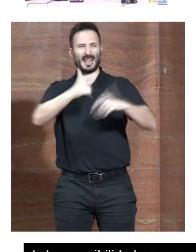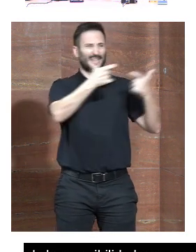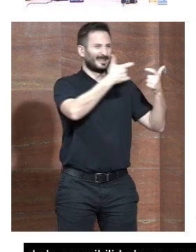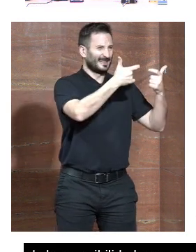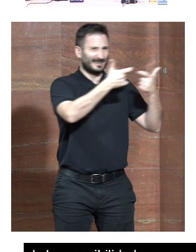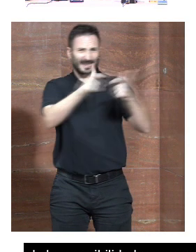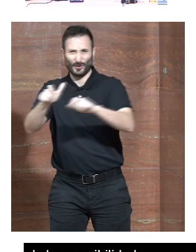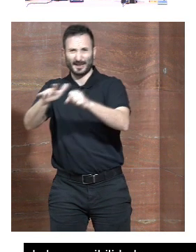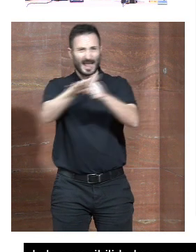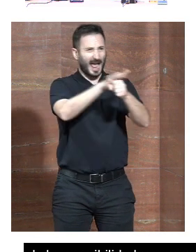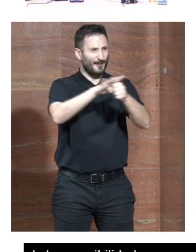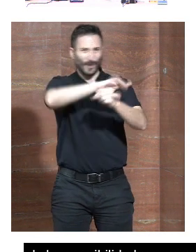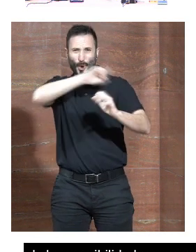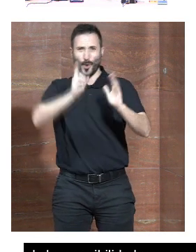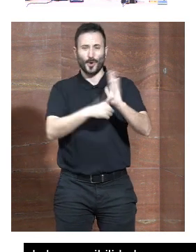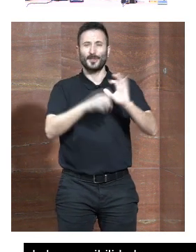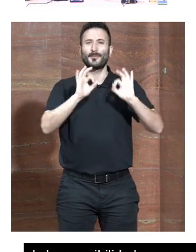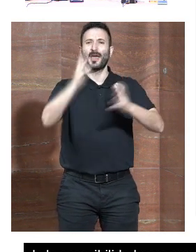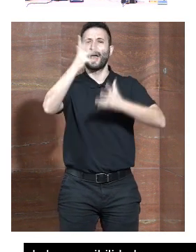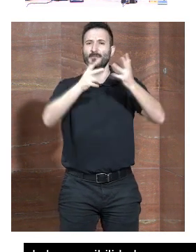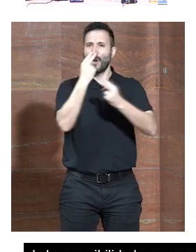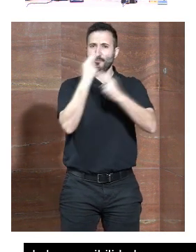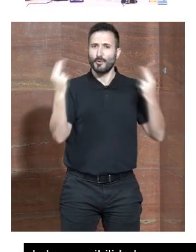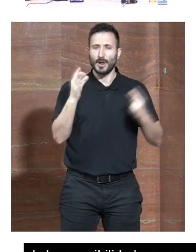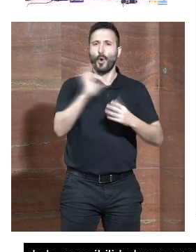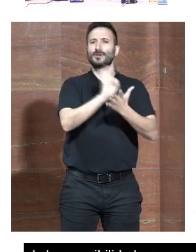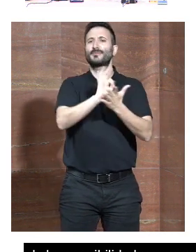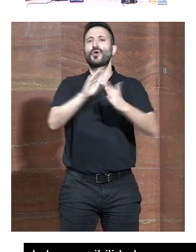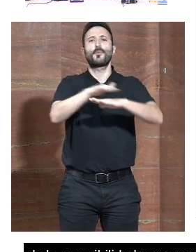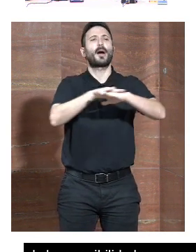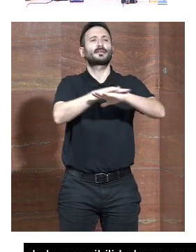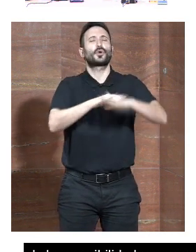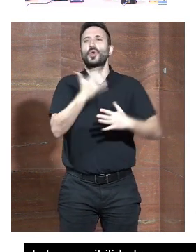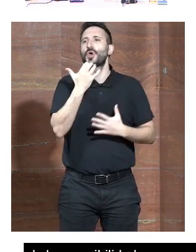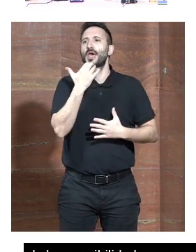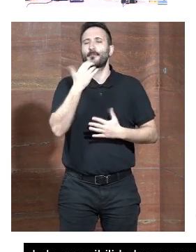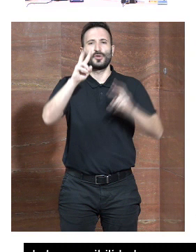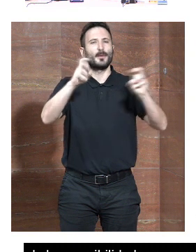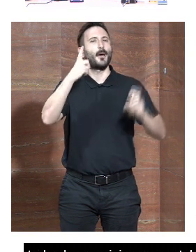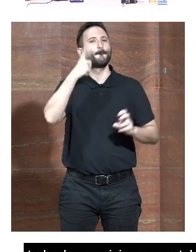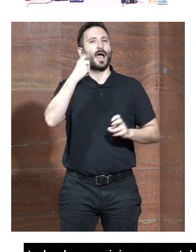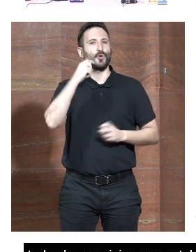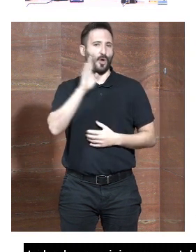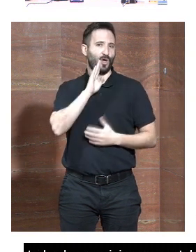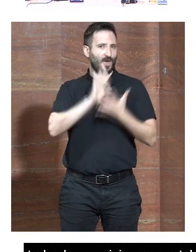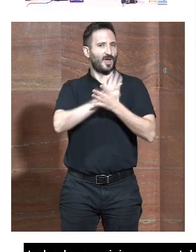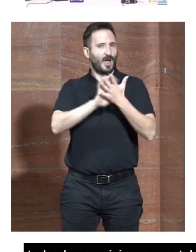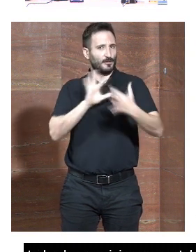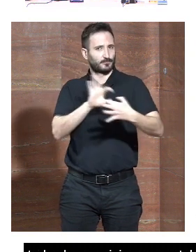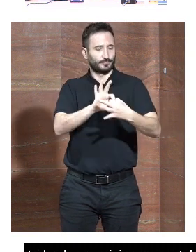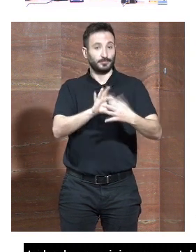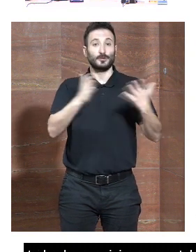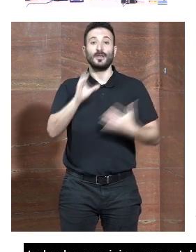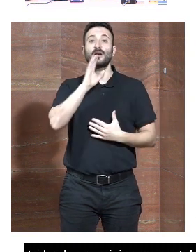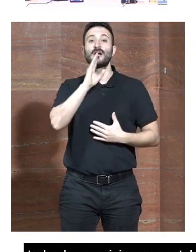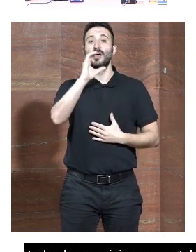sectores, en todos los ámbitos, administración pública, como servicios básicos, como es, por ejemplo, la banca. Entonces, lo que ha